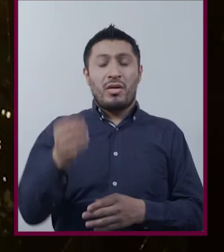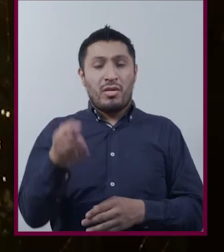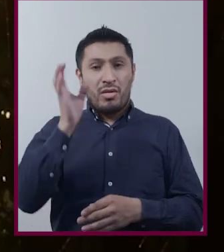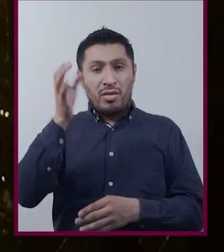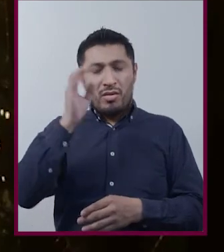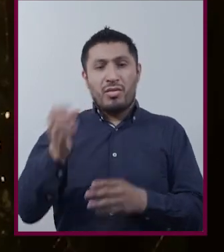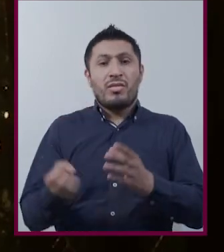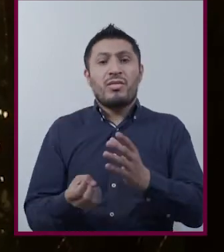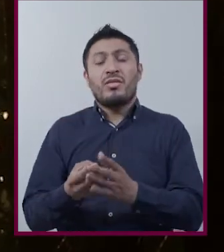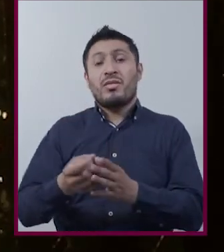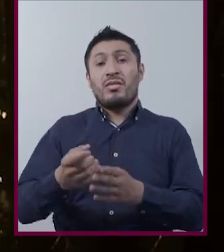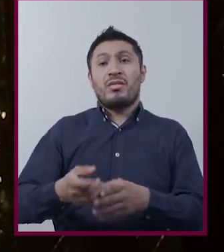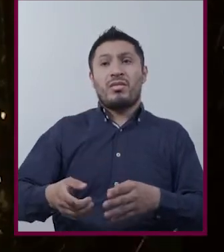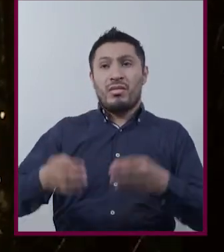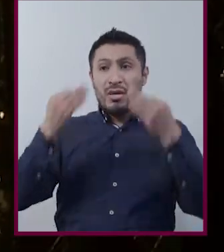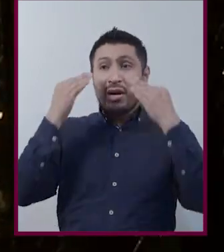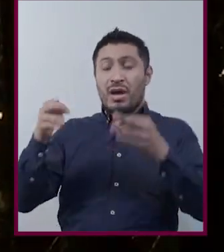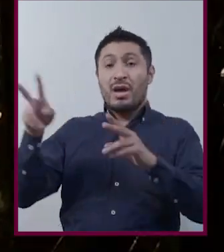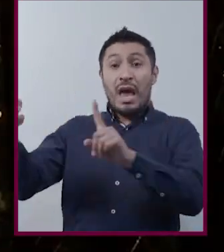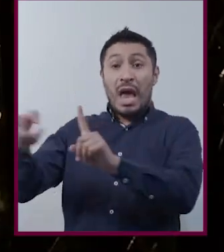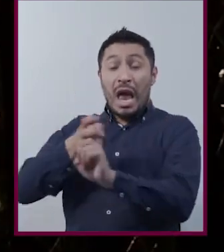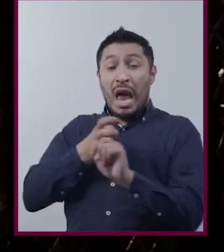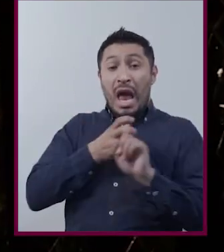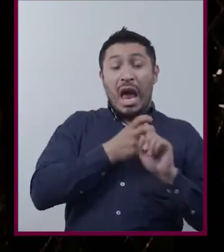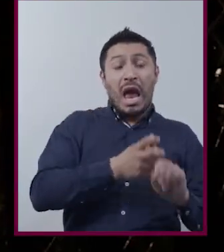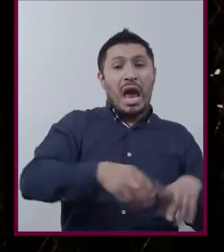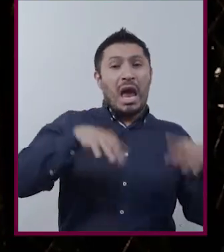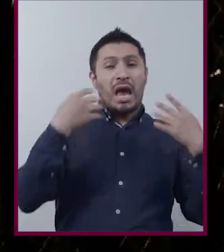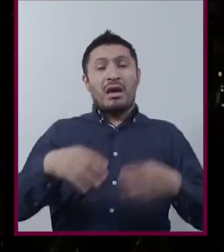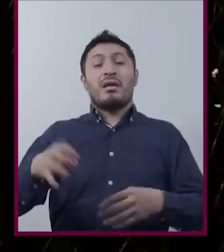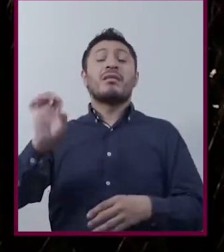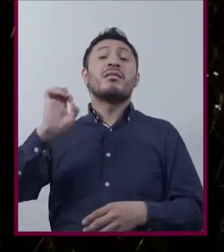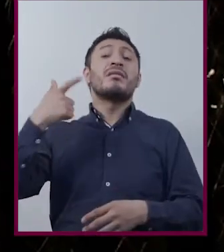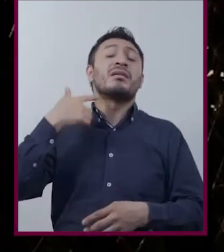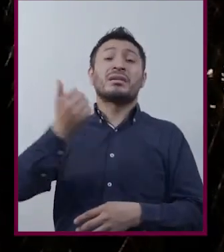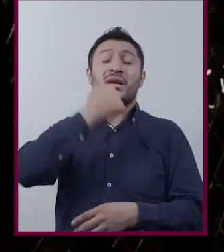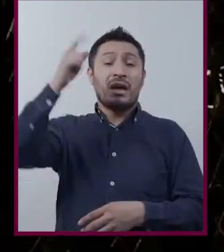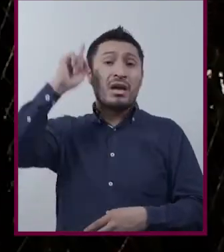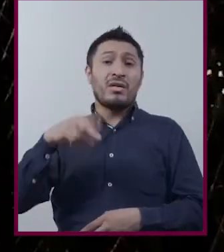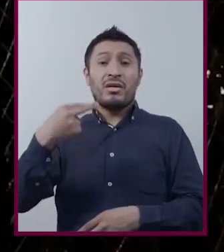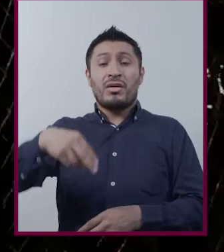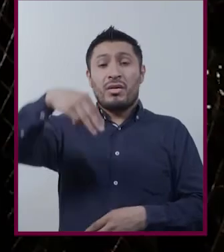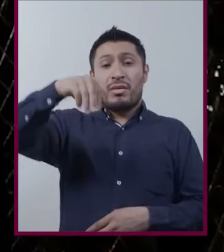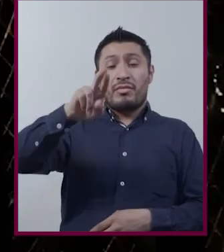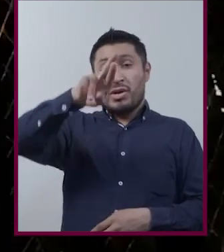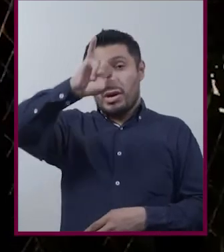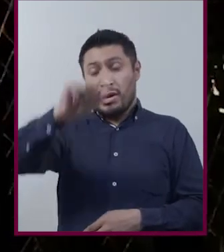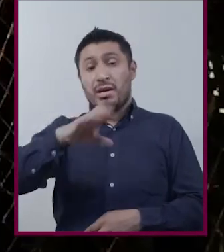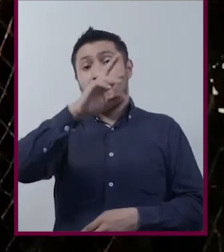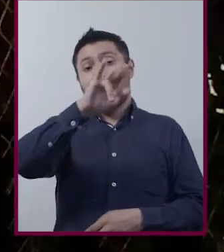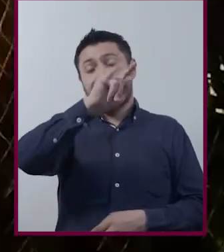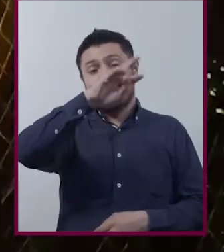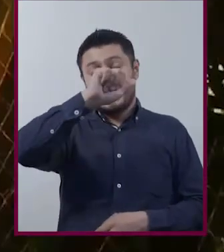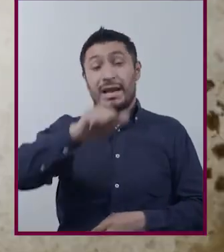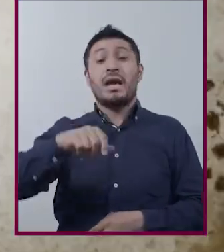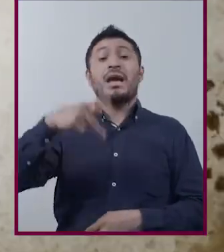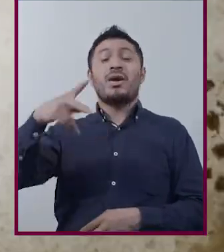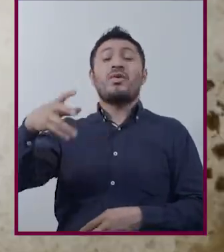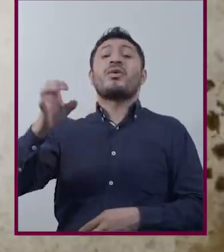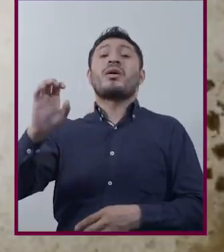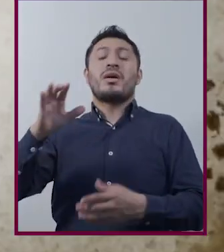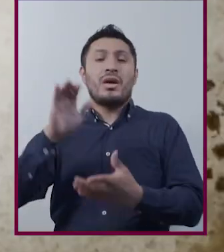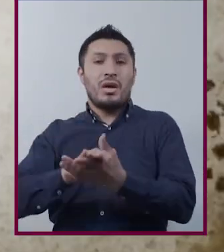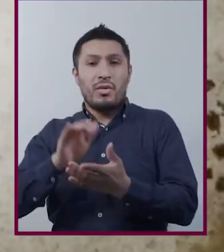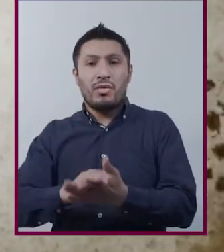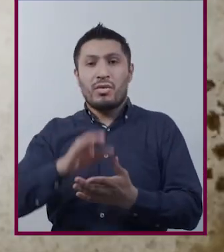cuando salió a la luz que había sido secuestrada por una exalumna llamada María Cristina Belmont y su esposo, Claudio